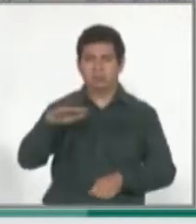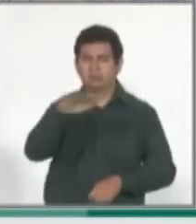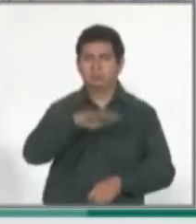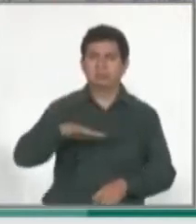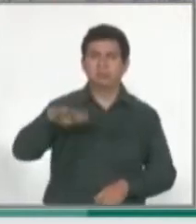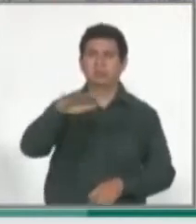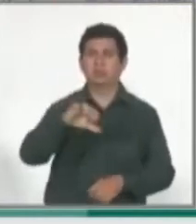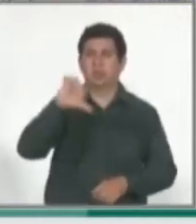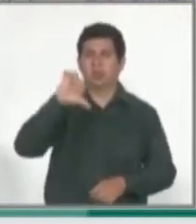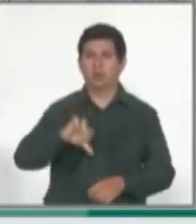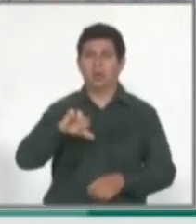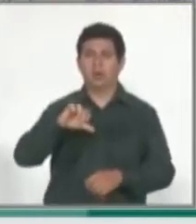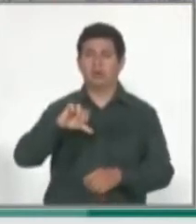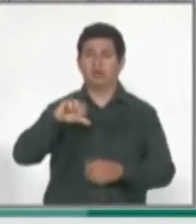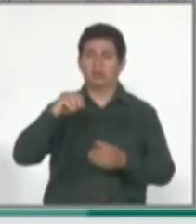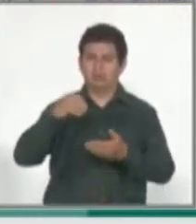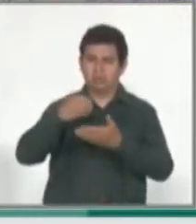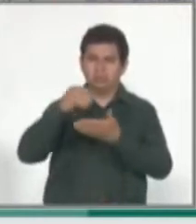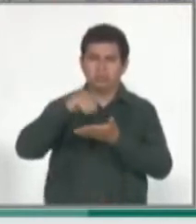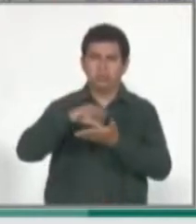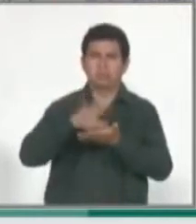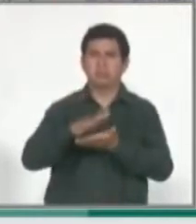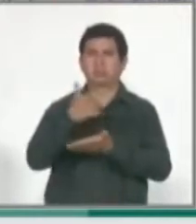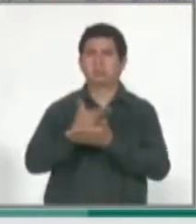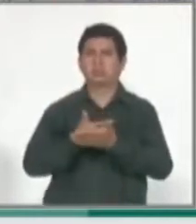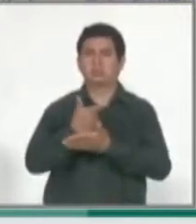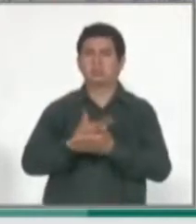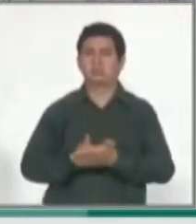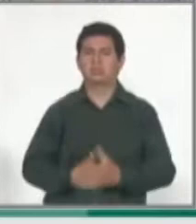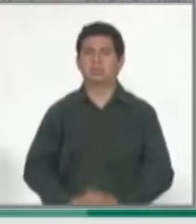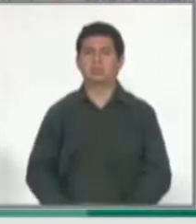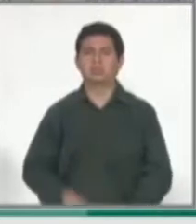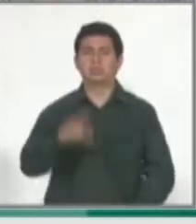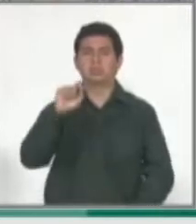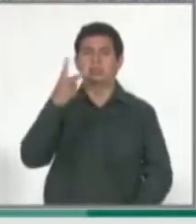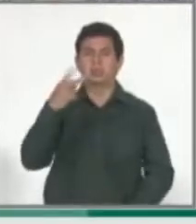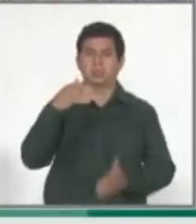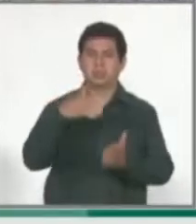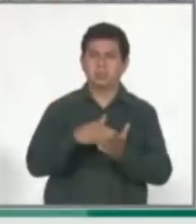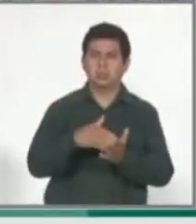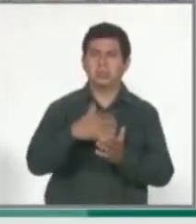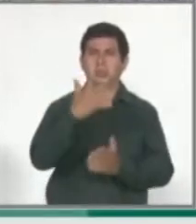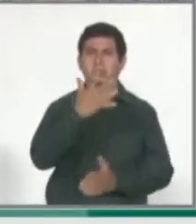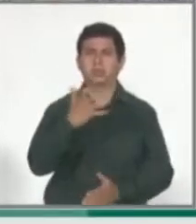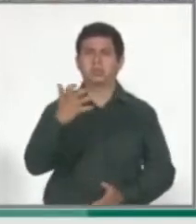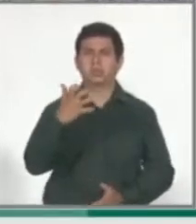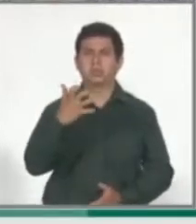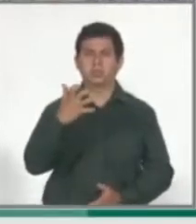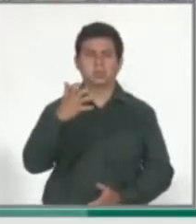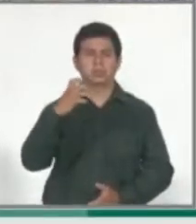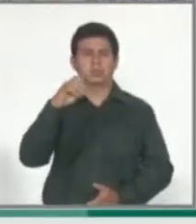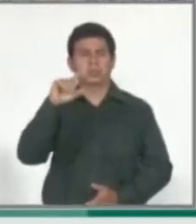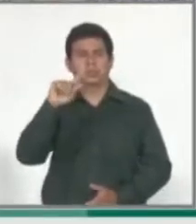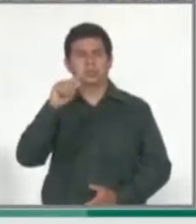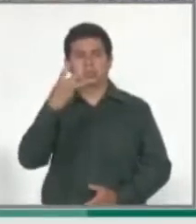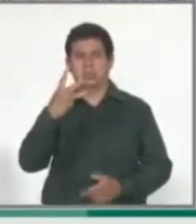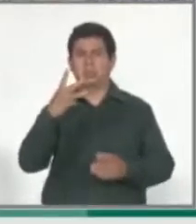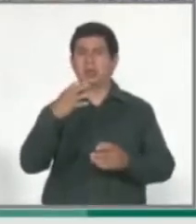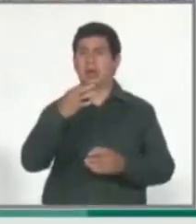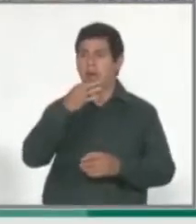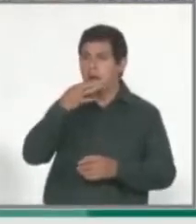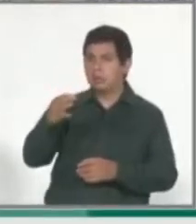al corte del día de hoy nos indica 22 mil 573 casos